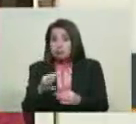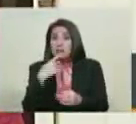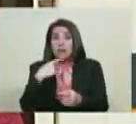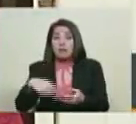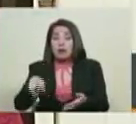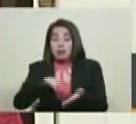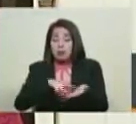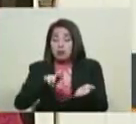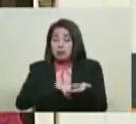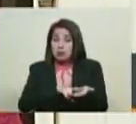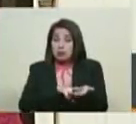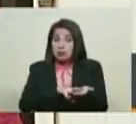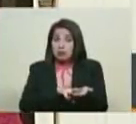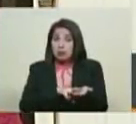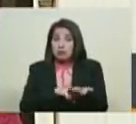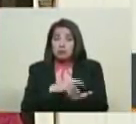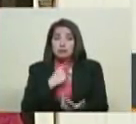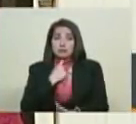repetirlo.